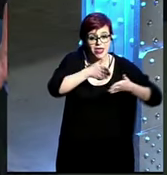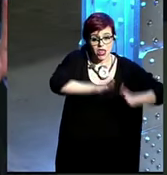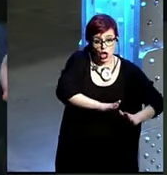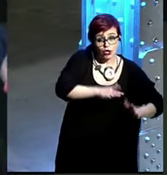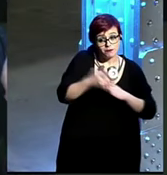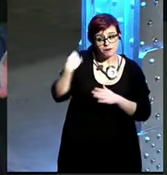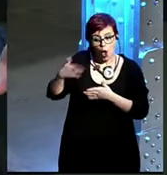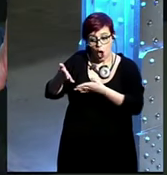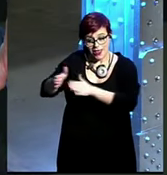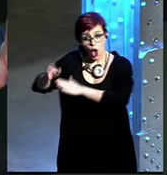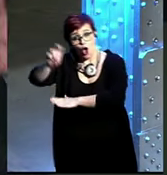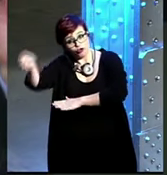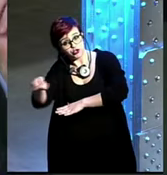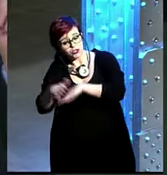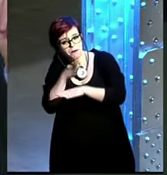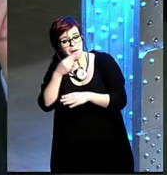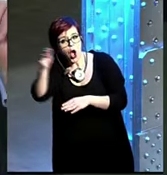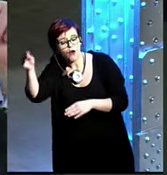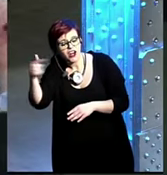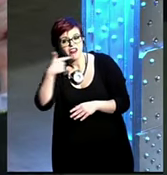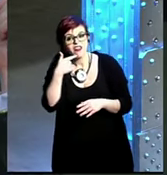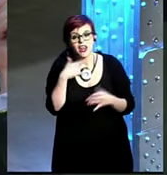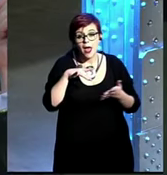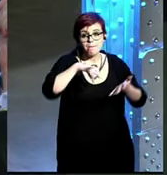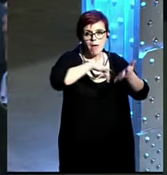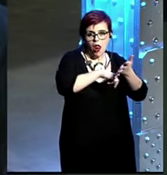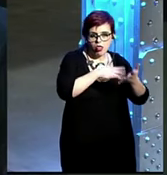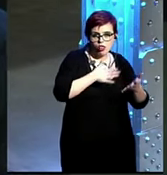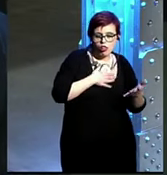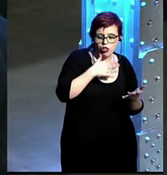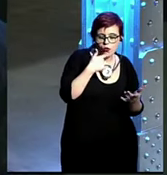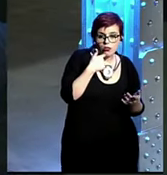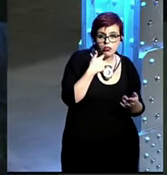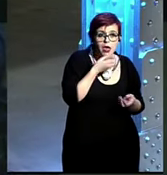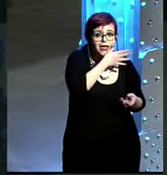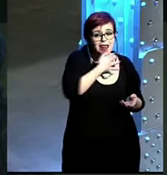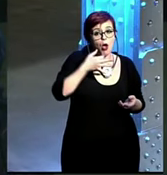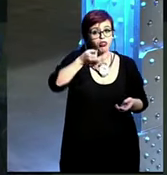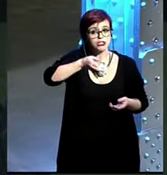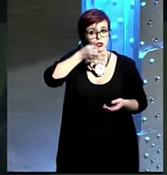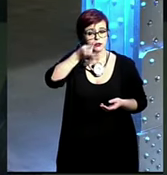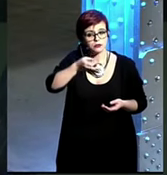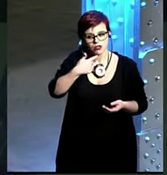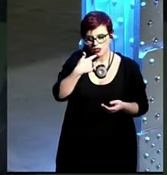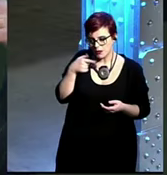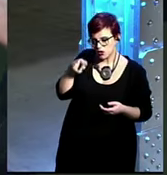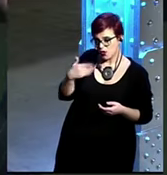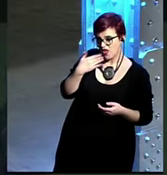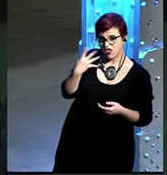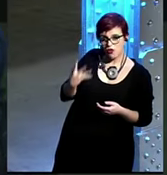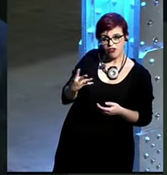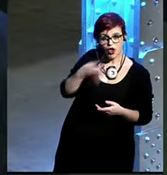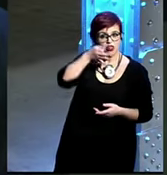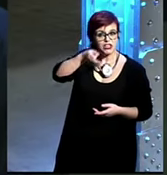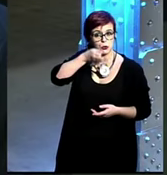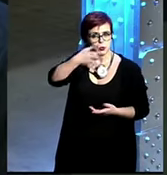4 niños le dijeron a mi marido que querían hacer un pequeño discurso, y John dijo, pero George, tienes 4 años, no puedes dar